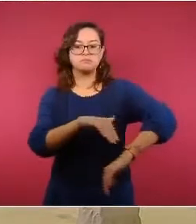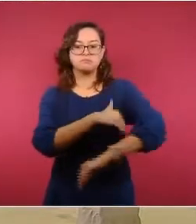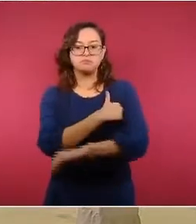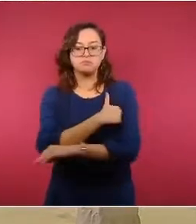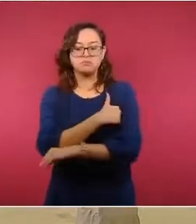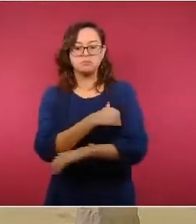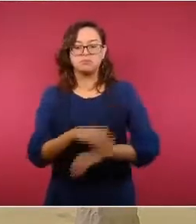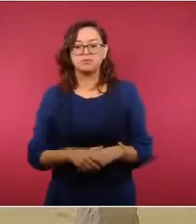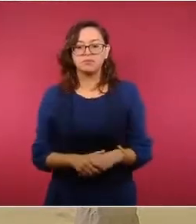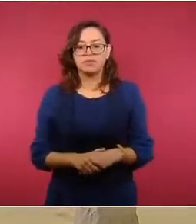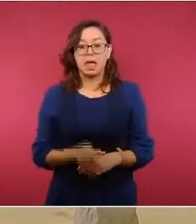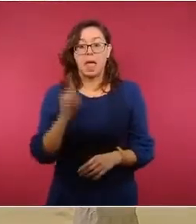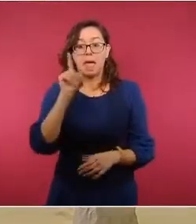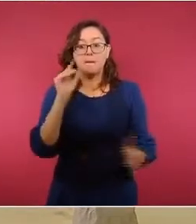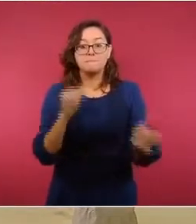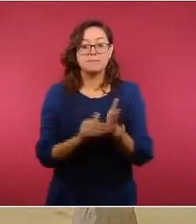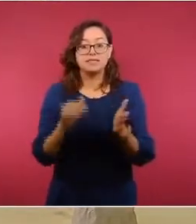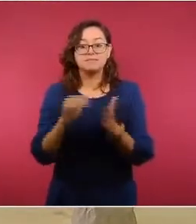1,000 millones.